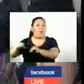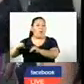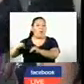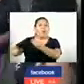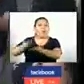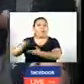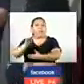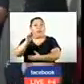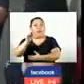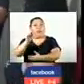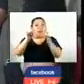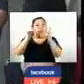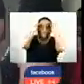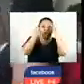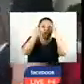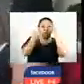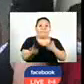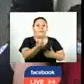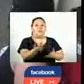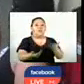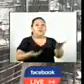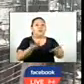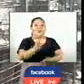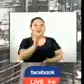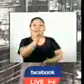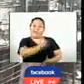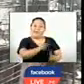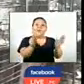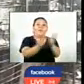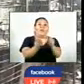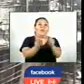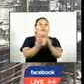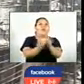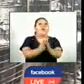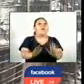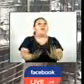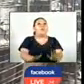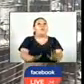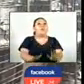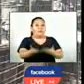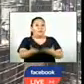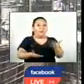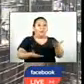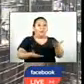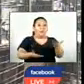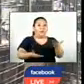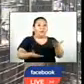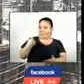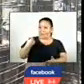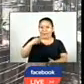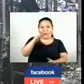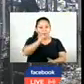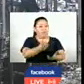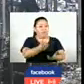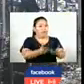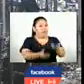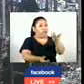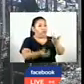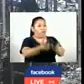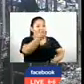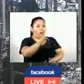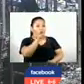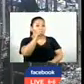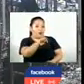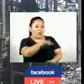es lo que predomina en los comerciantes afectados por el incendio registrado el pasado miércoles por la noche en el